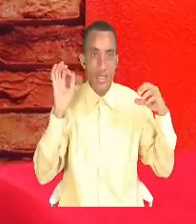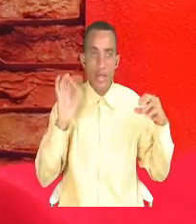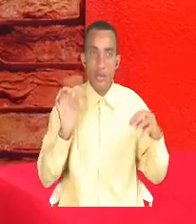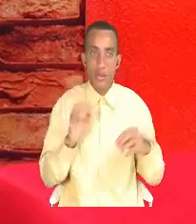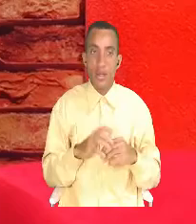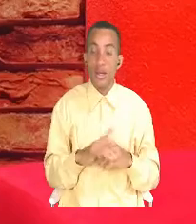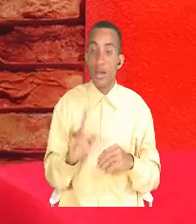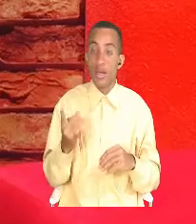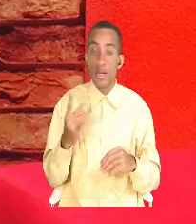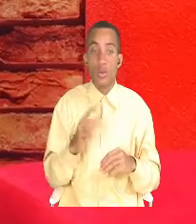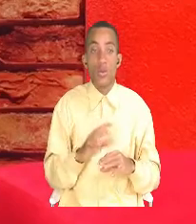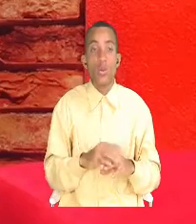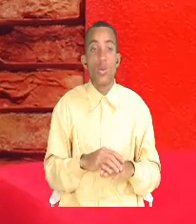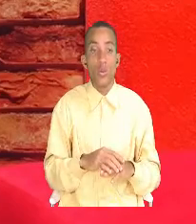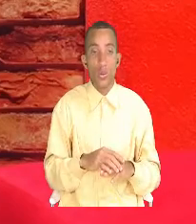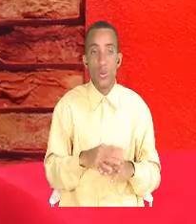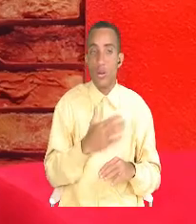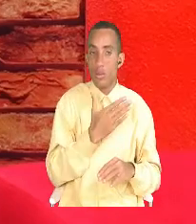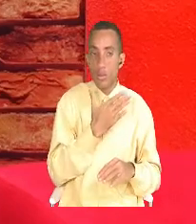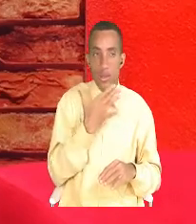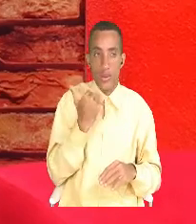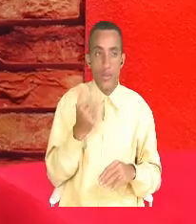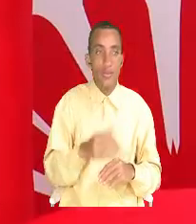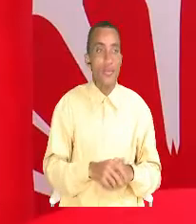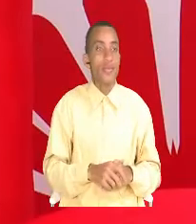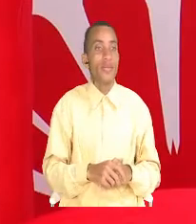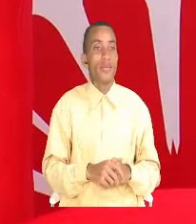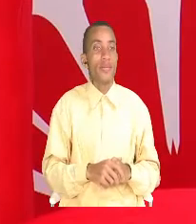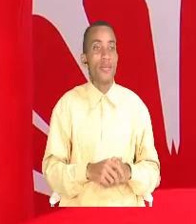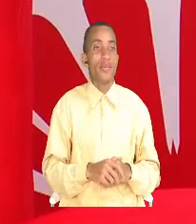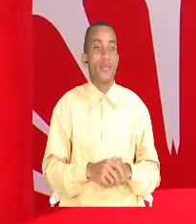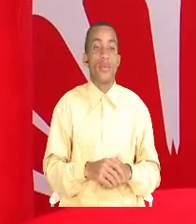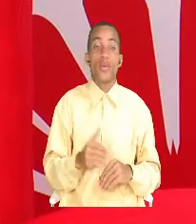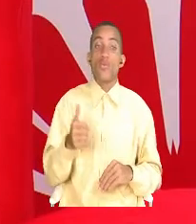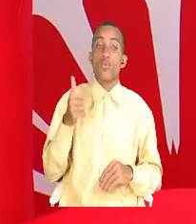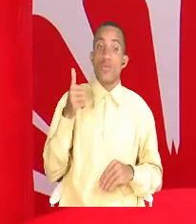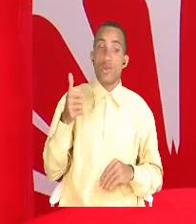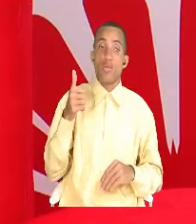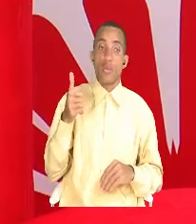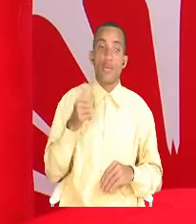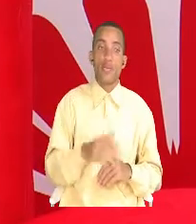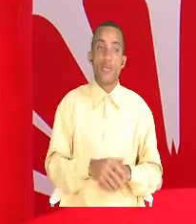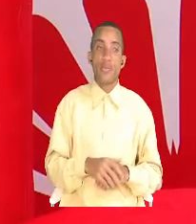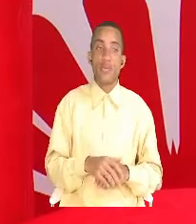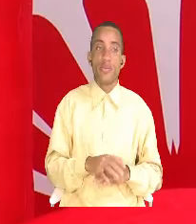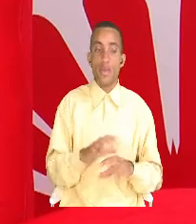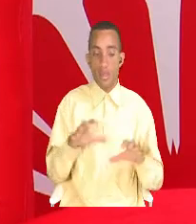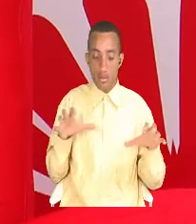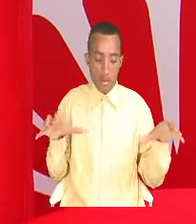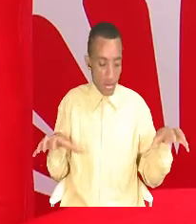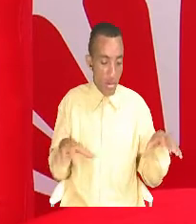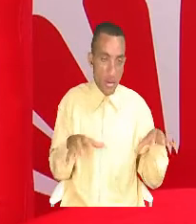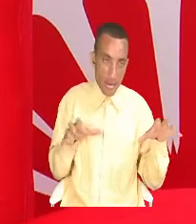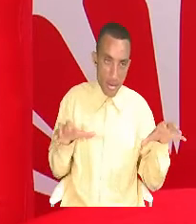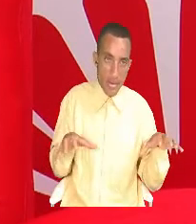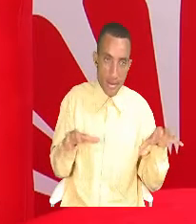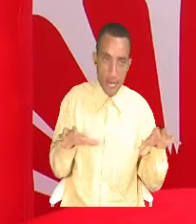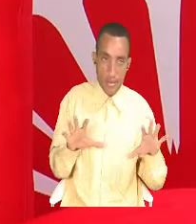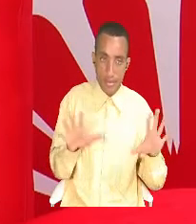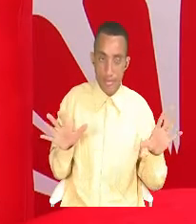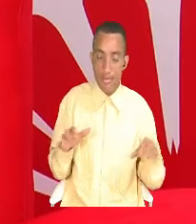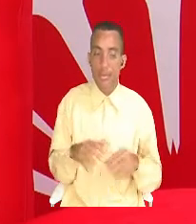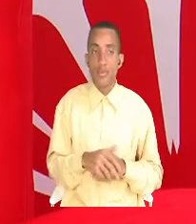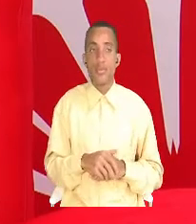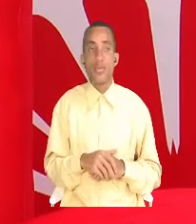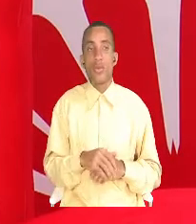un resultado, ¿cierto? Esa es la mejor terapia para ellos. Muy bien, bueno, eso es en cuanto a rituales hidratantes y corporales, ¿verdad? Ajá. Por